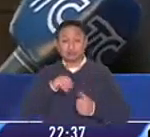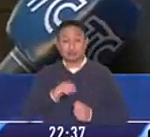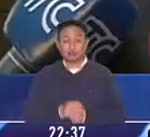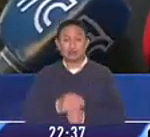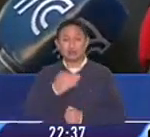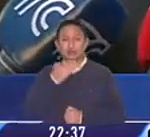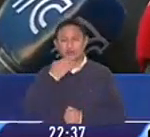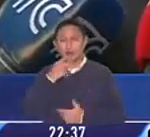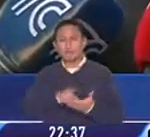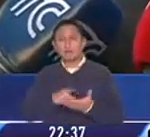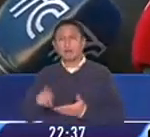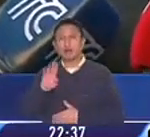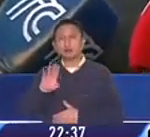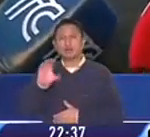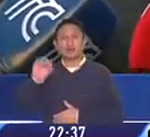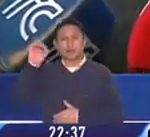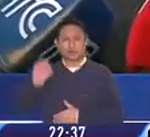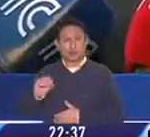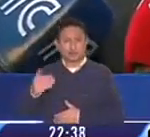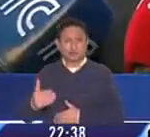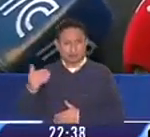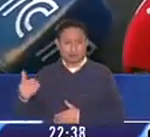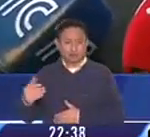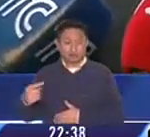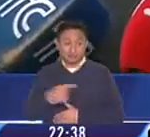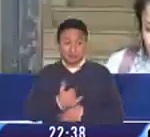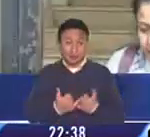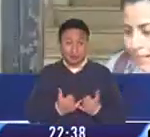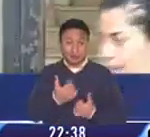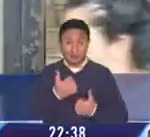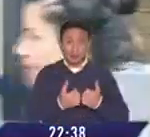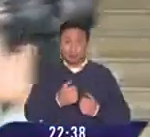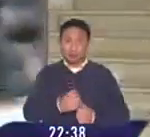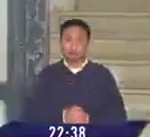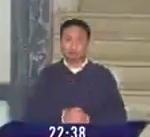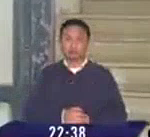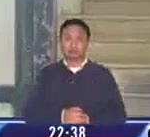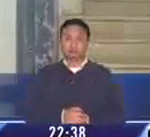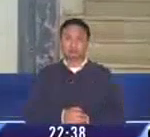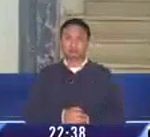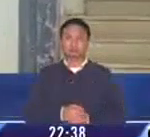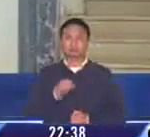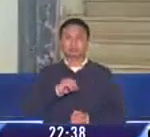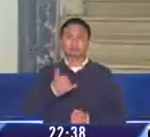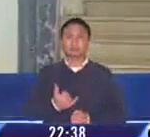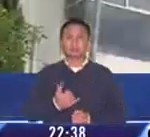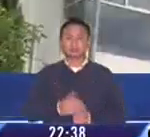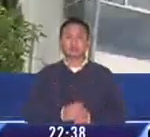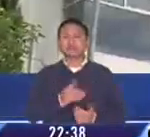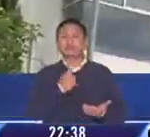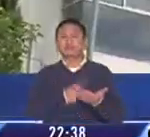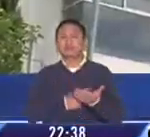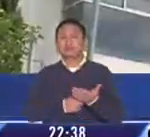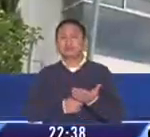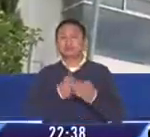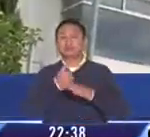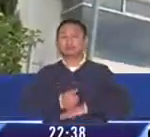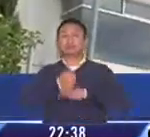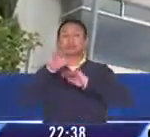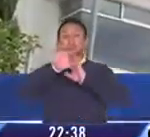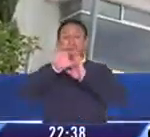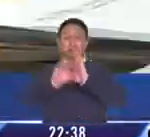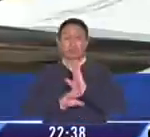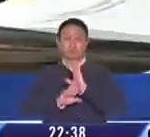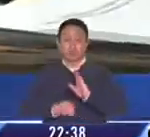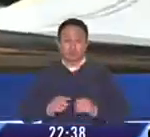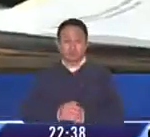cómo garantizar este 40% a futuro para que no ocurra lo que pasa el día de hoy. Estos pronunciamientos se dan en medio del análisis por parte de la Corte